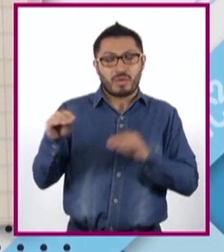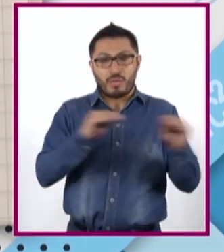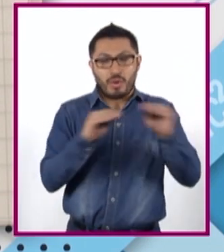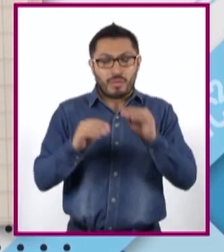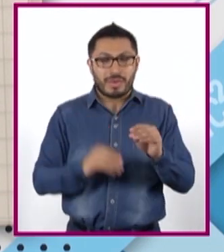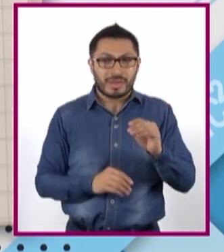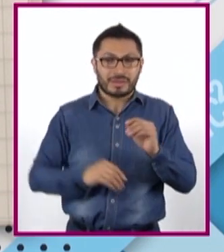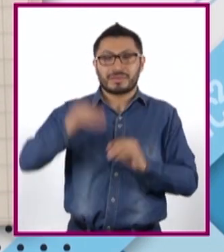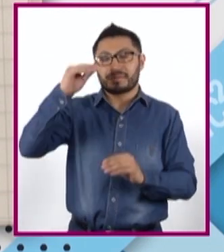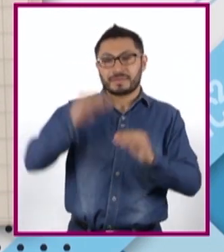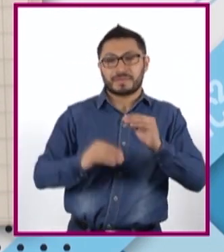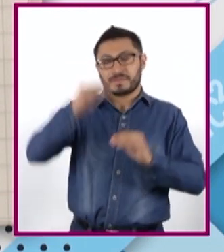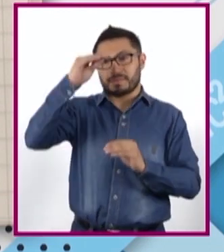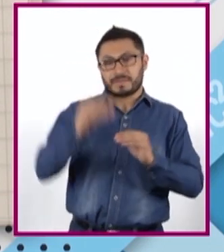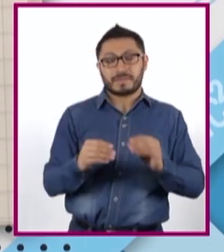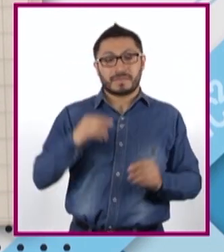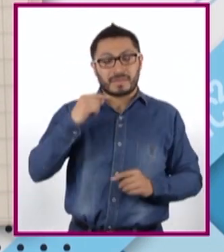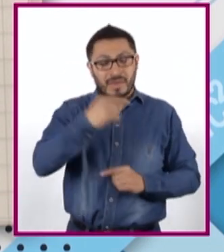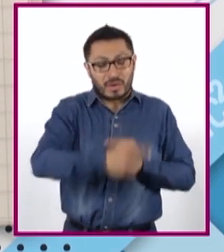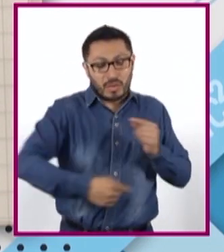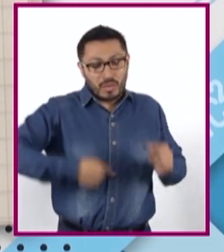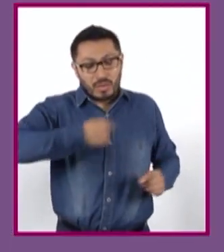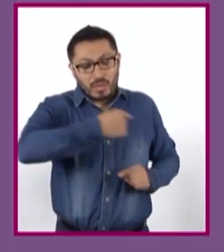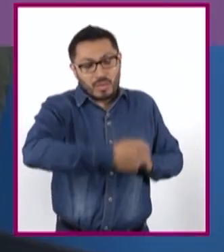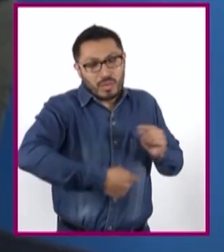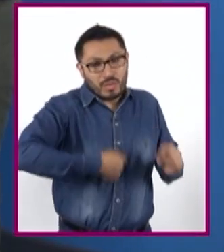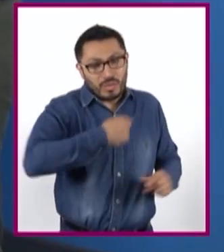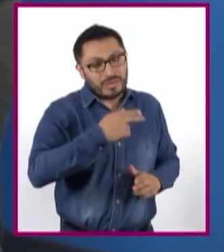transitorios a las ruedas del tren para que avance.